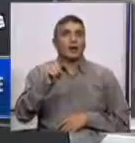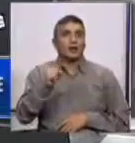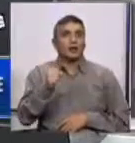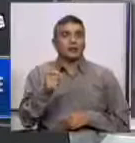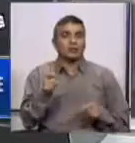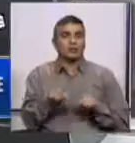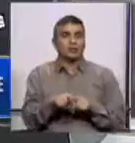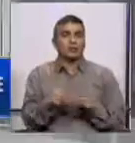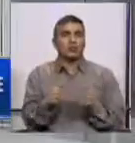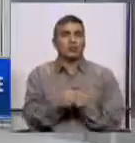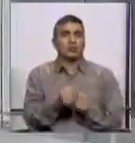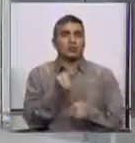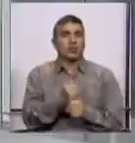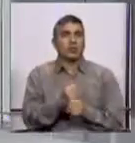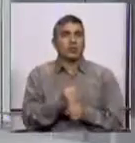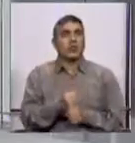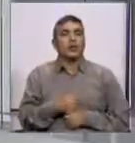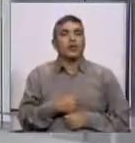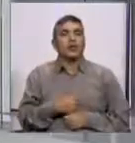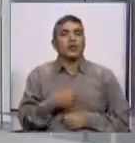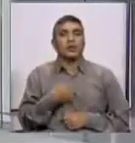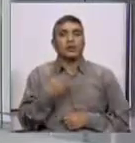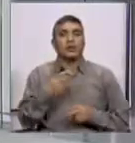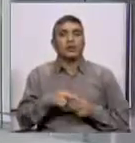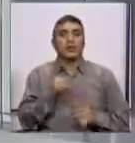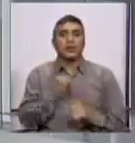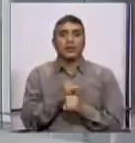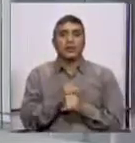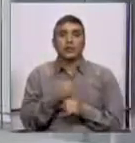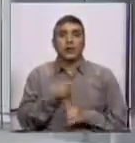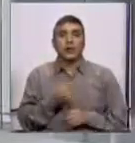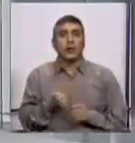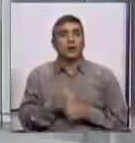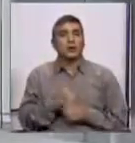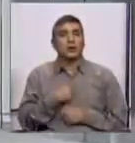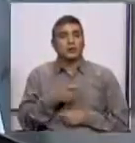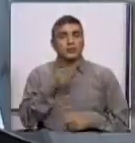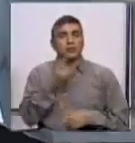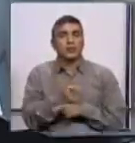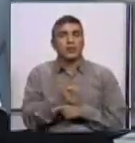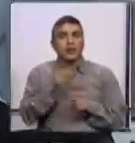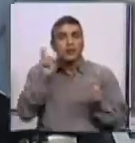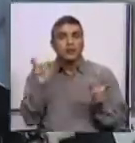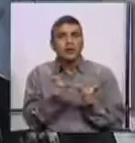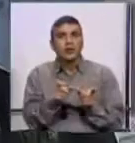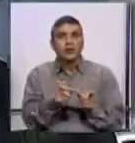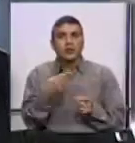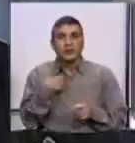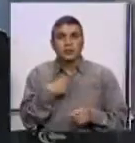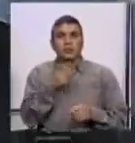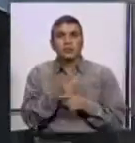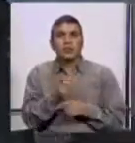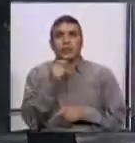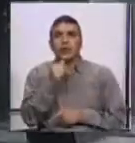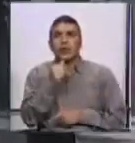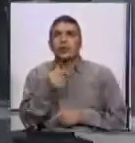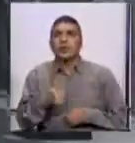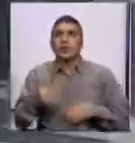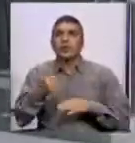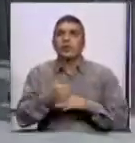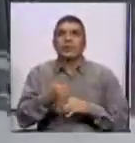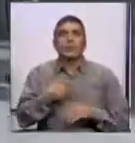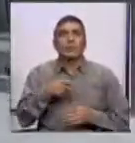Mancheno. El Consejo de la Judicatura es la institución encargada de designar al fiscal subrogante a quien ostente el más